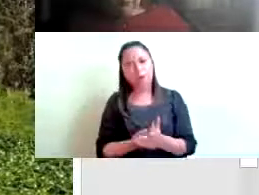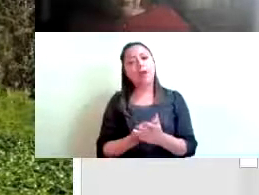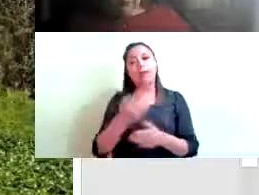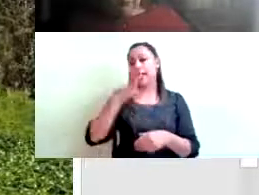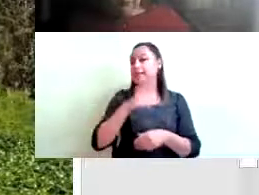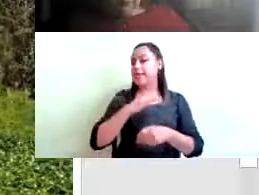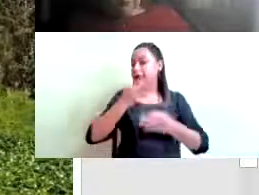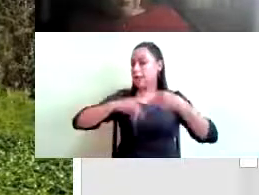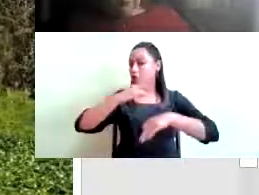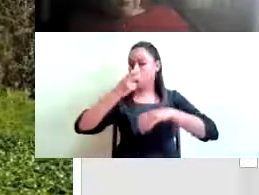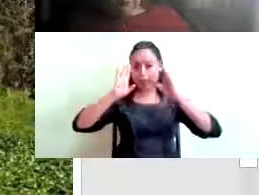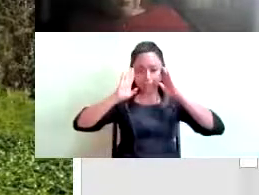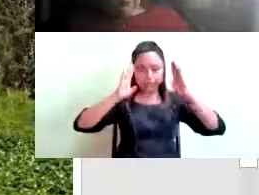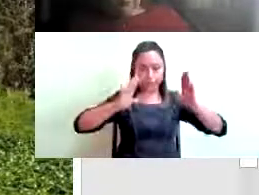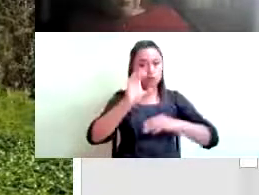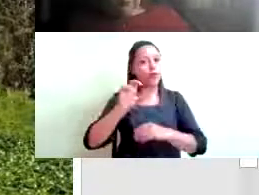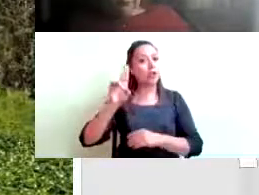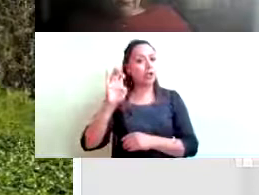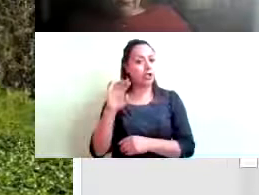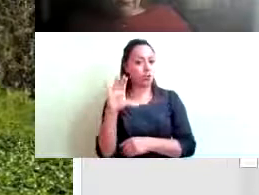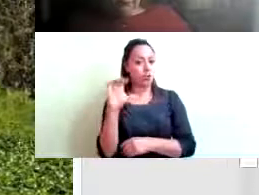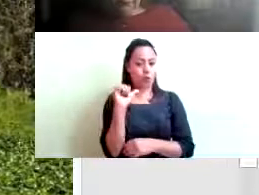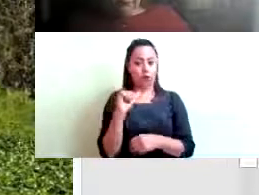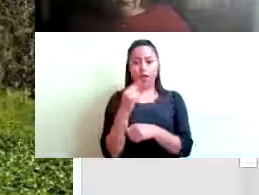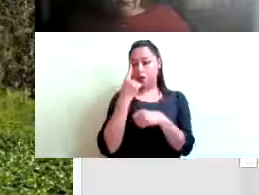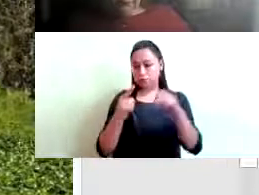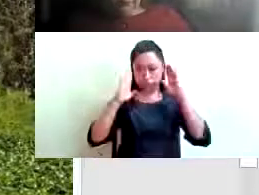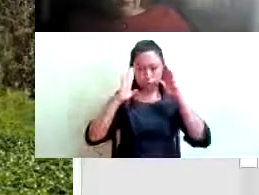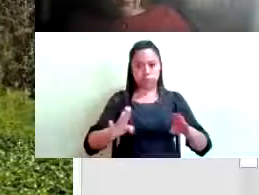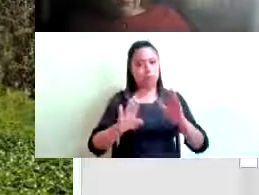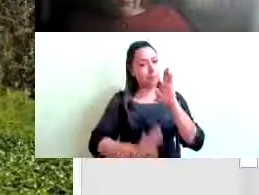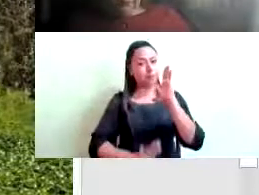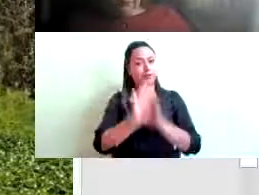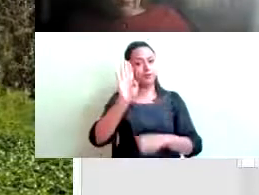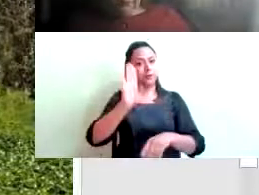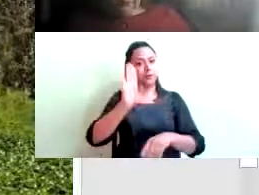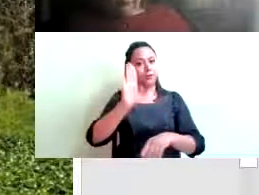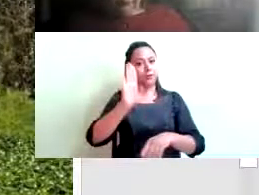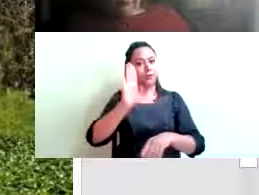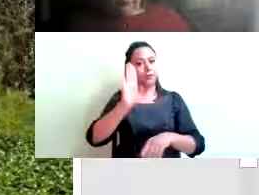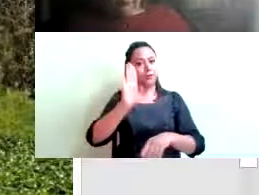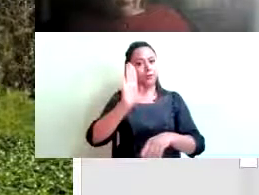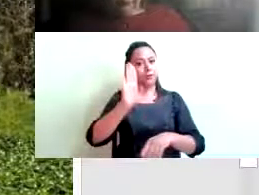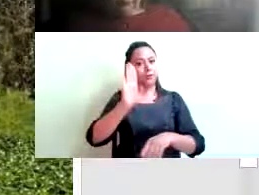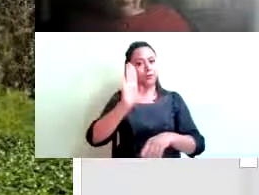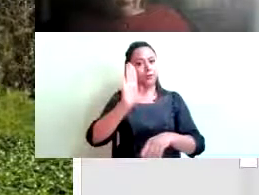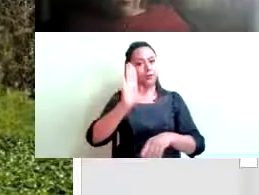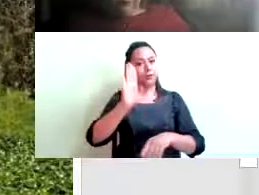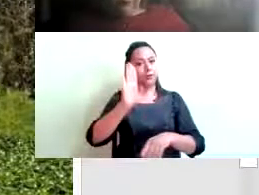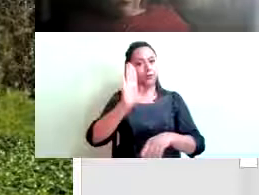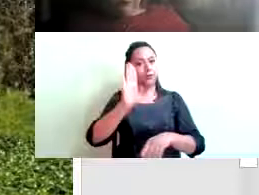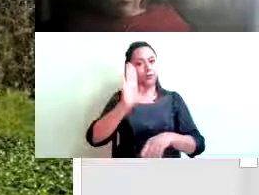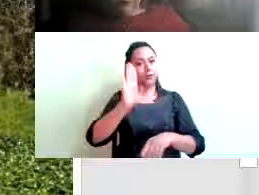este enfoque de cuenca, un enfoque transversal y un enfoque muy holístico que ya me parece se ha reiterado